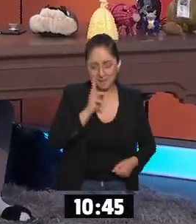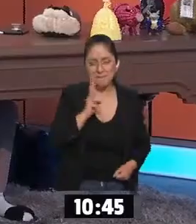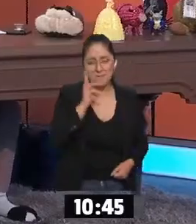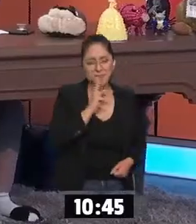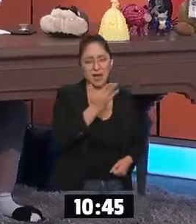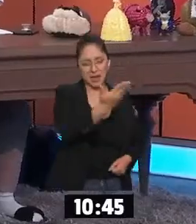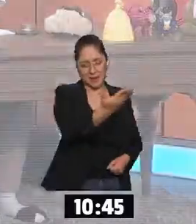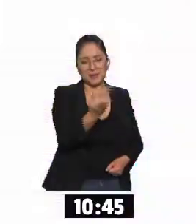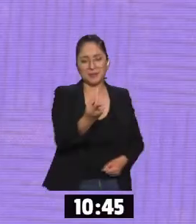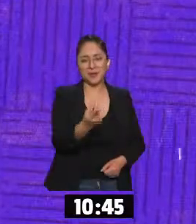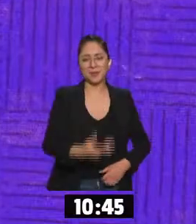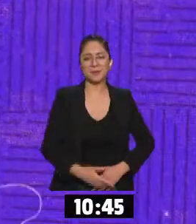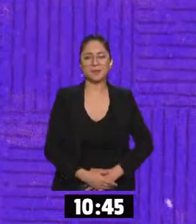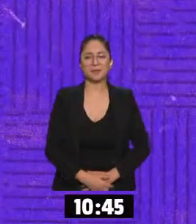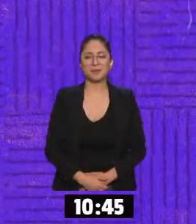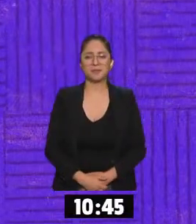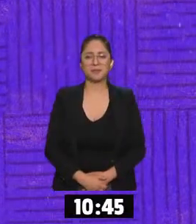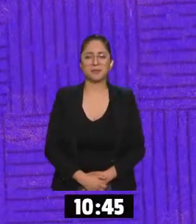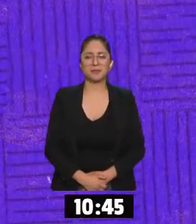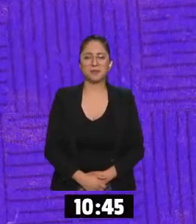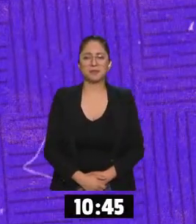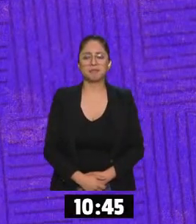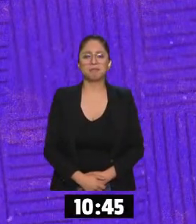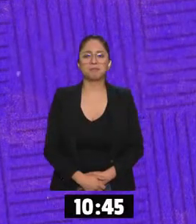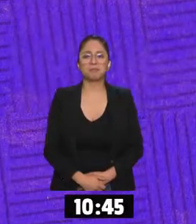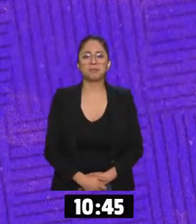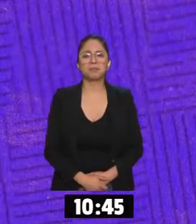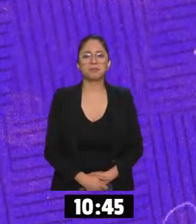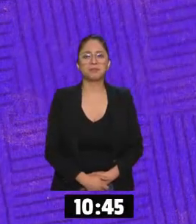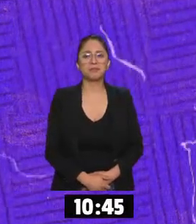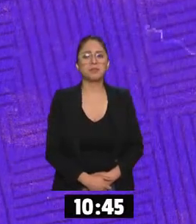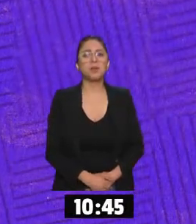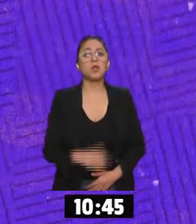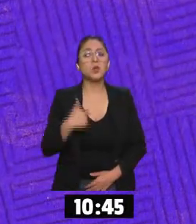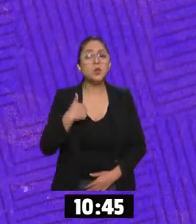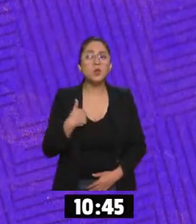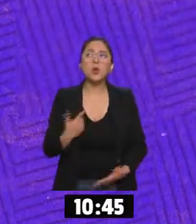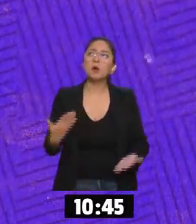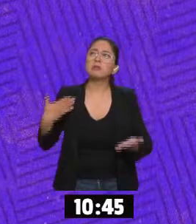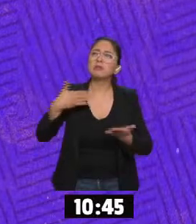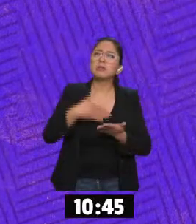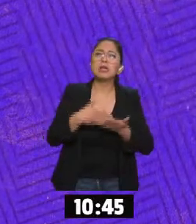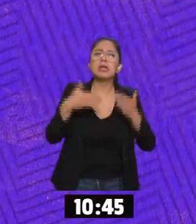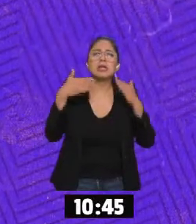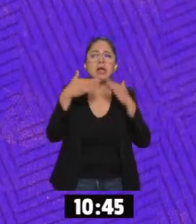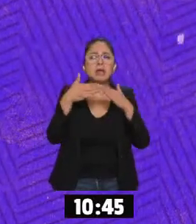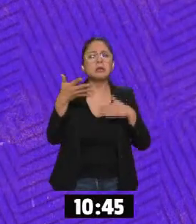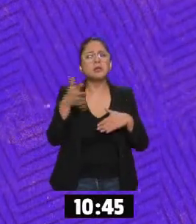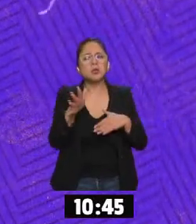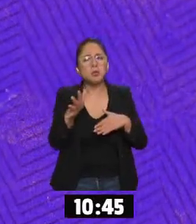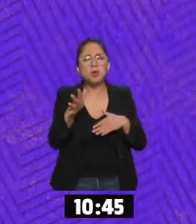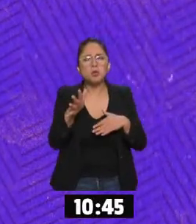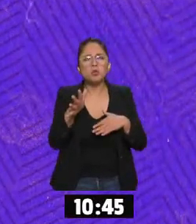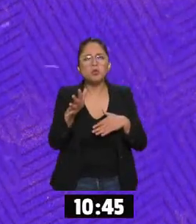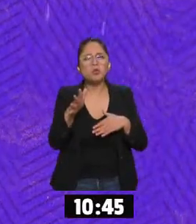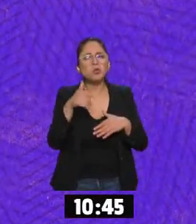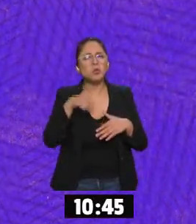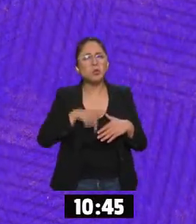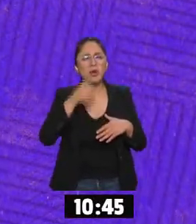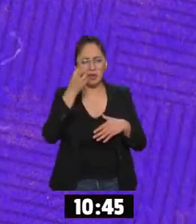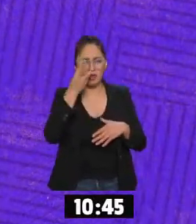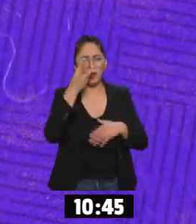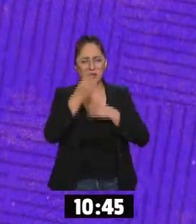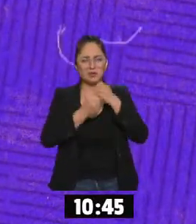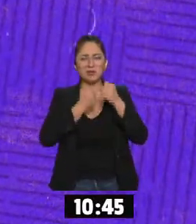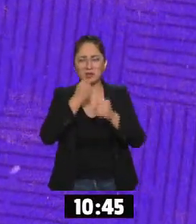Este perrito recogido, señora. Yo llegué a esta casa más o menos, ya voy para los 3 años, que